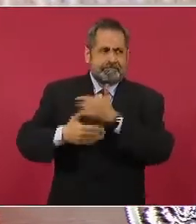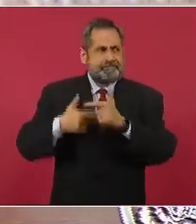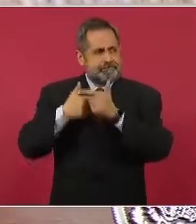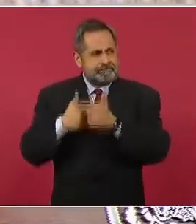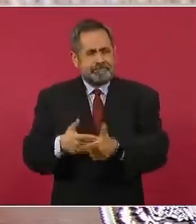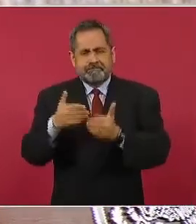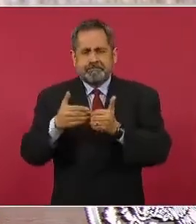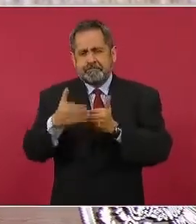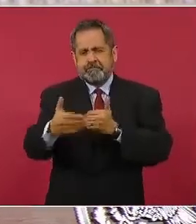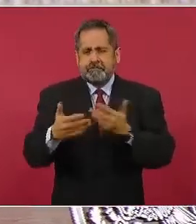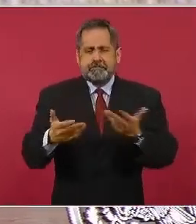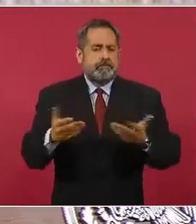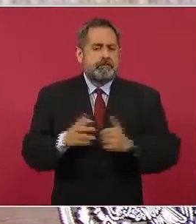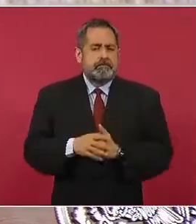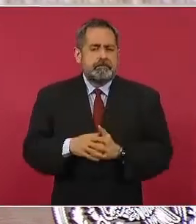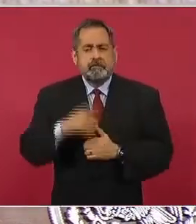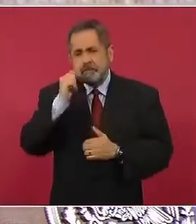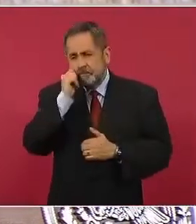que